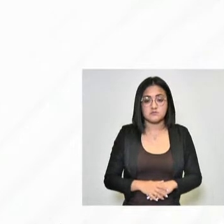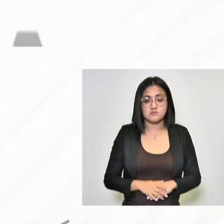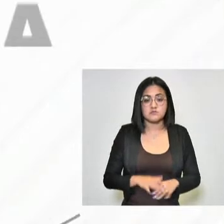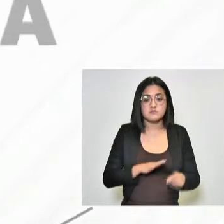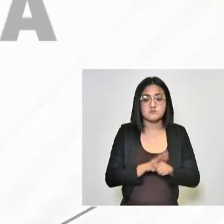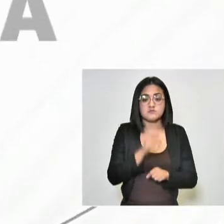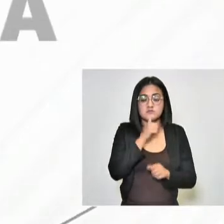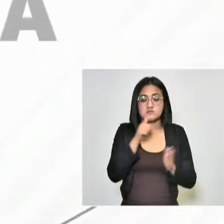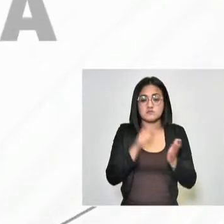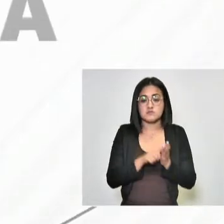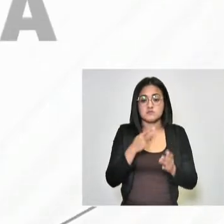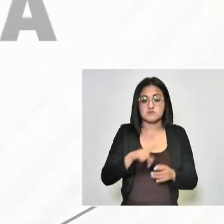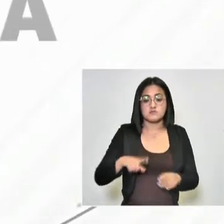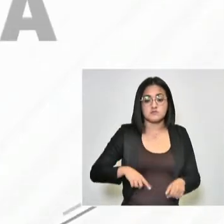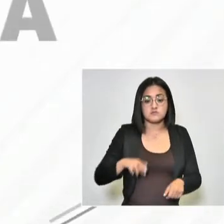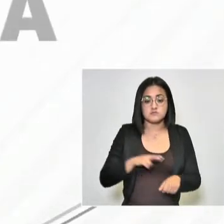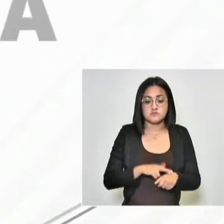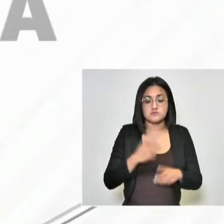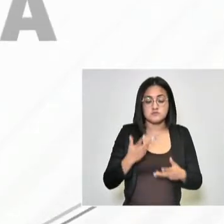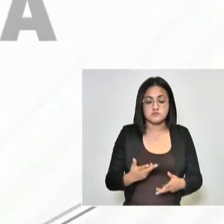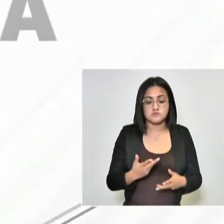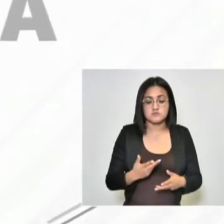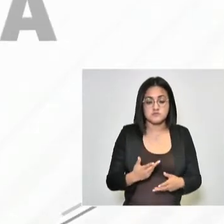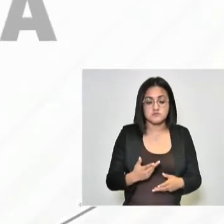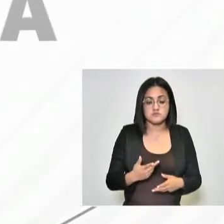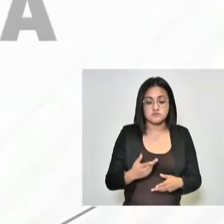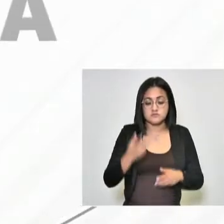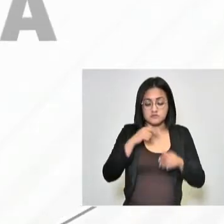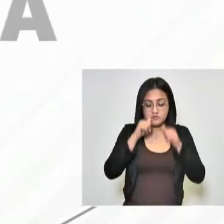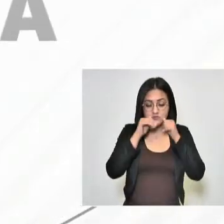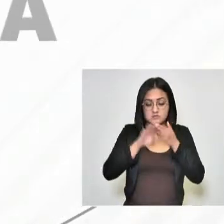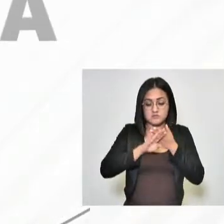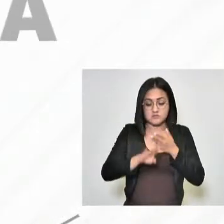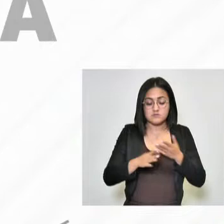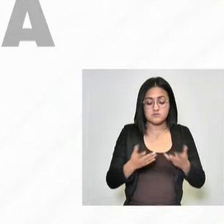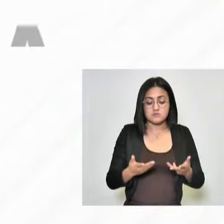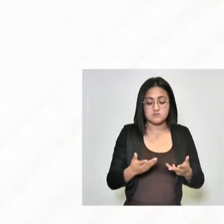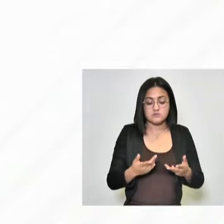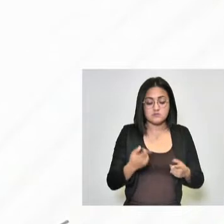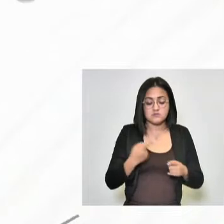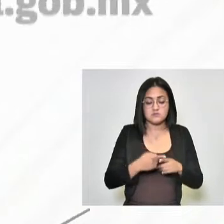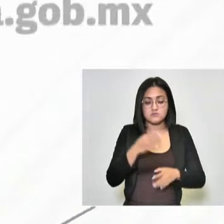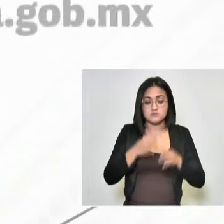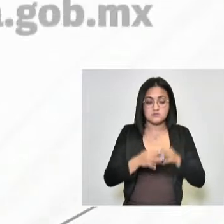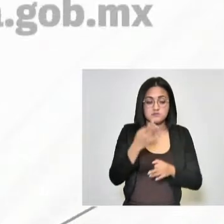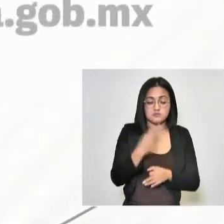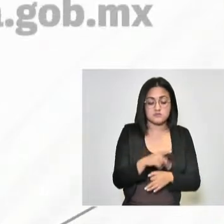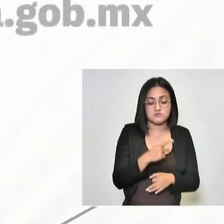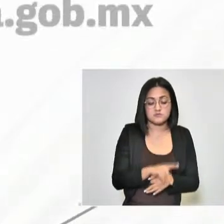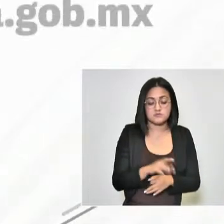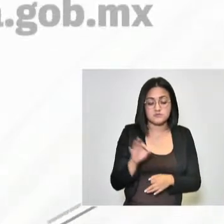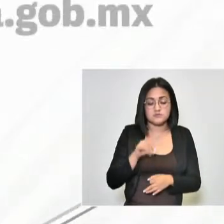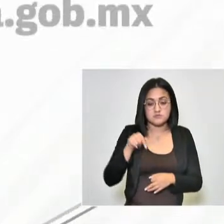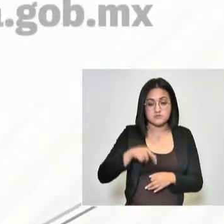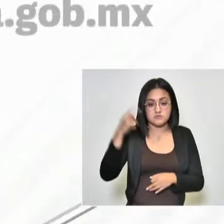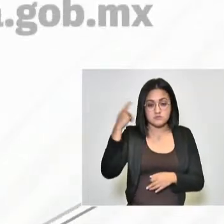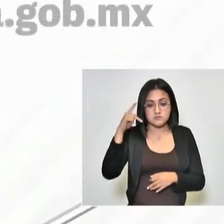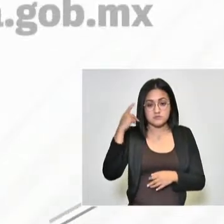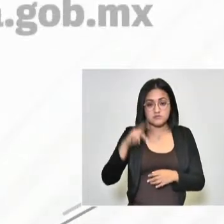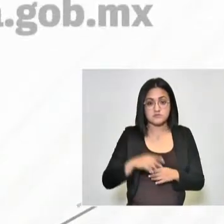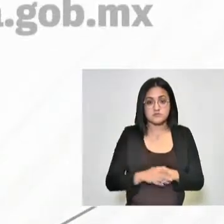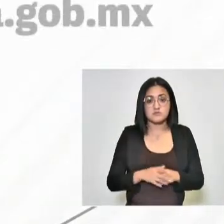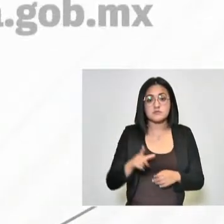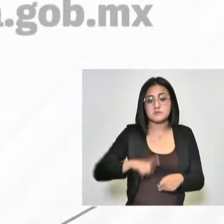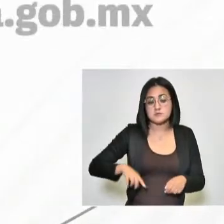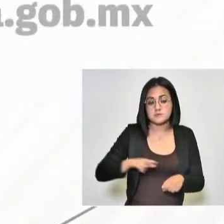el mensaje al gobernador Miguel Barbosa Huerta a la población para evitar los actos de justicia por propia mano en la entidad poblana?